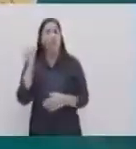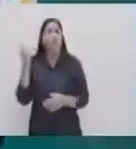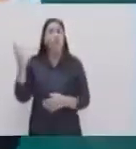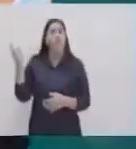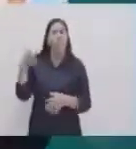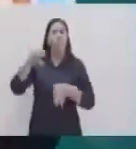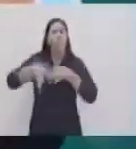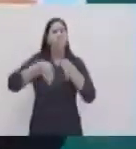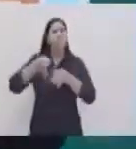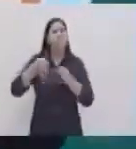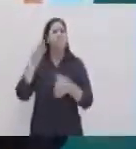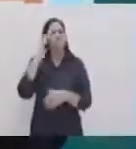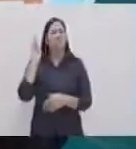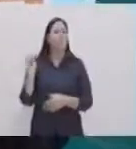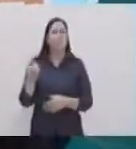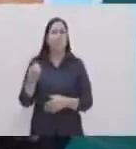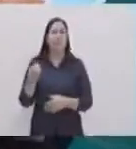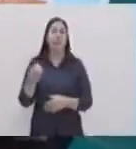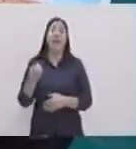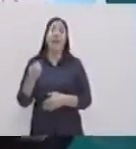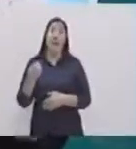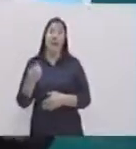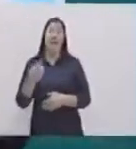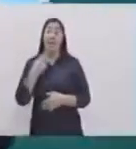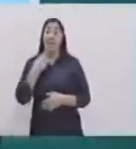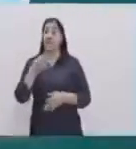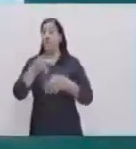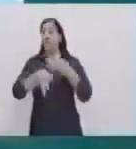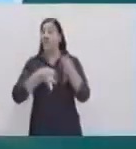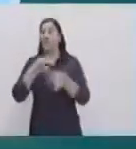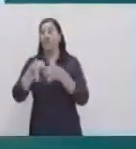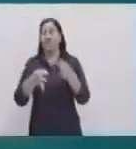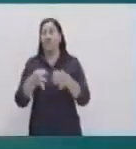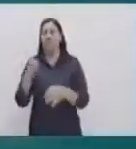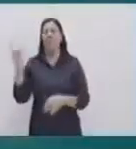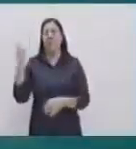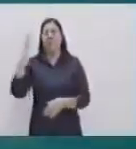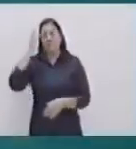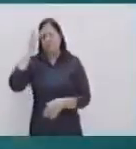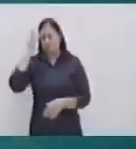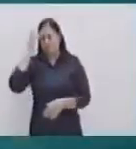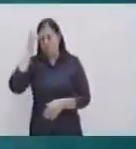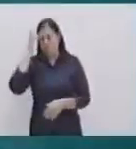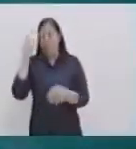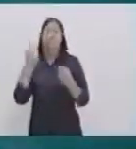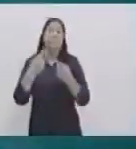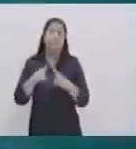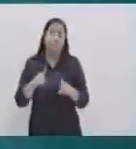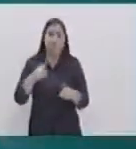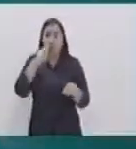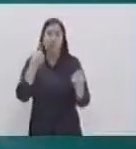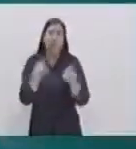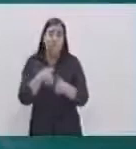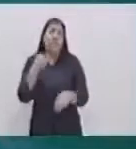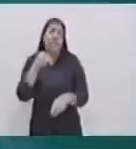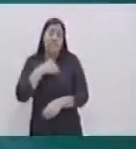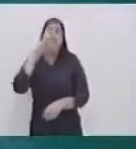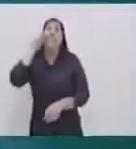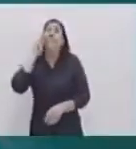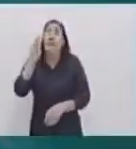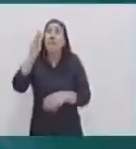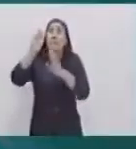este argumento? Nos está comparando dos hechos. La persona tenía dolor de cabeza, pero también quería ver una